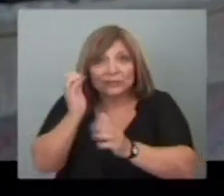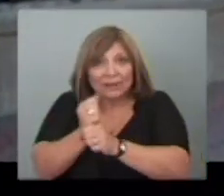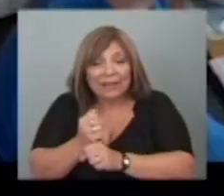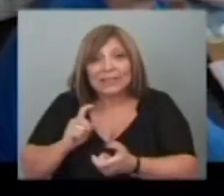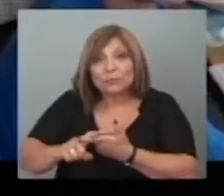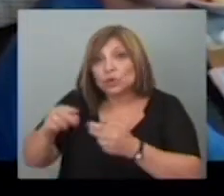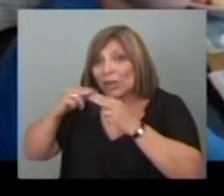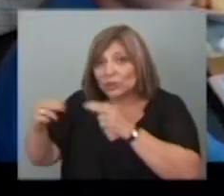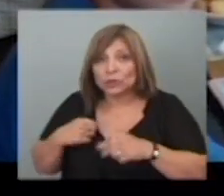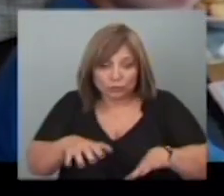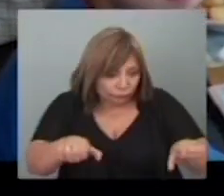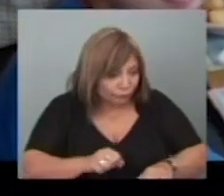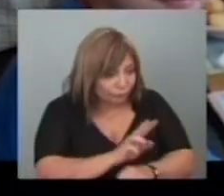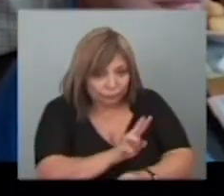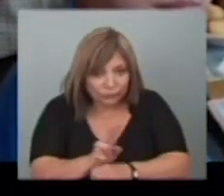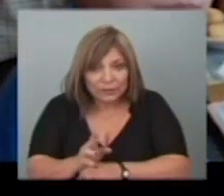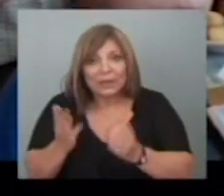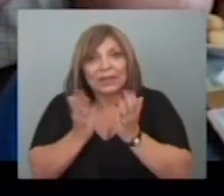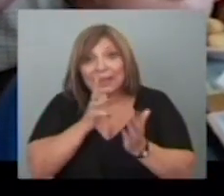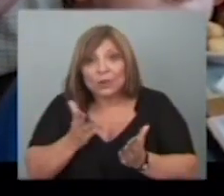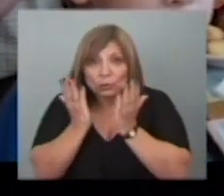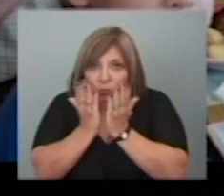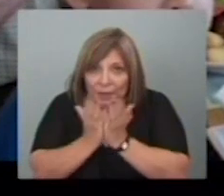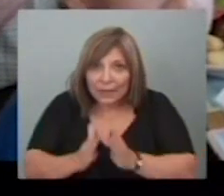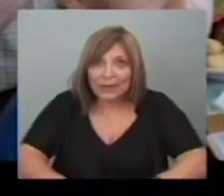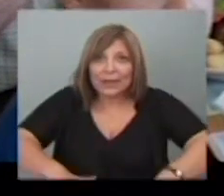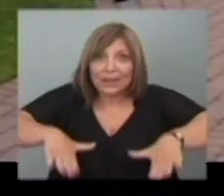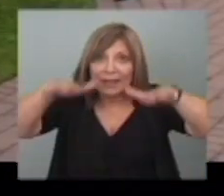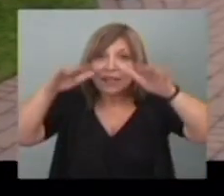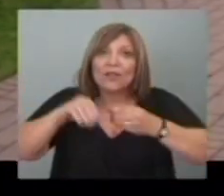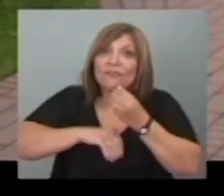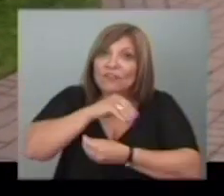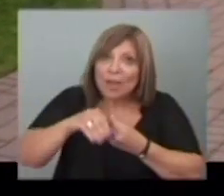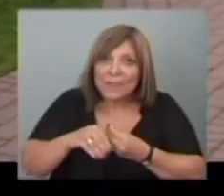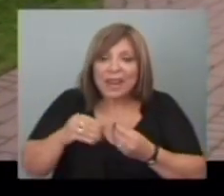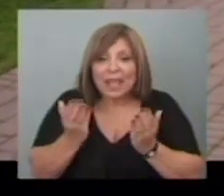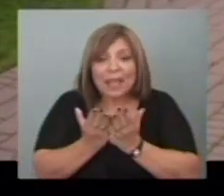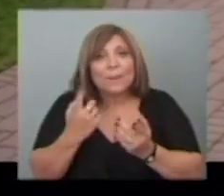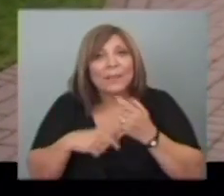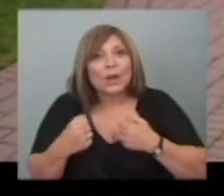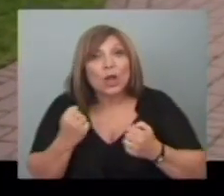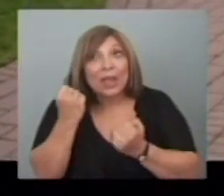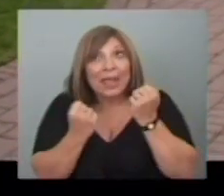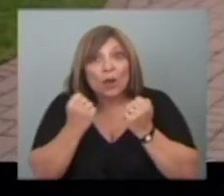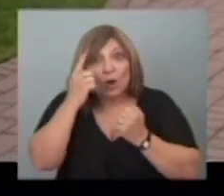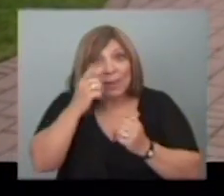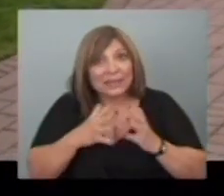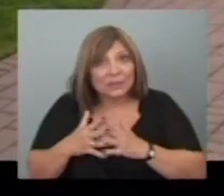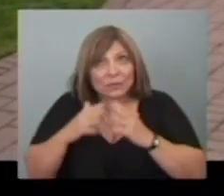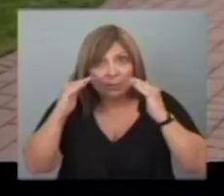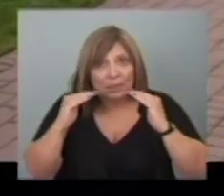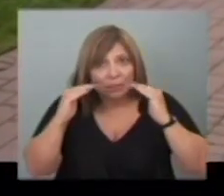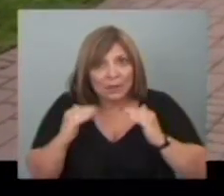restaurantes. Los hijos siguieron los estudios, crecieron y formaron familia. Pero la economía norteamericana empezó a decaer y el